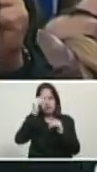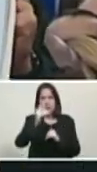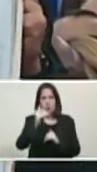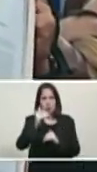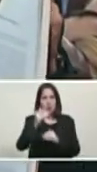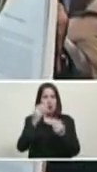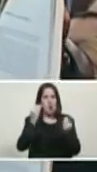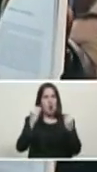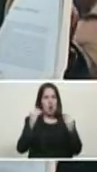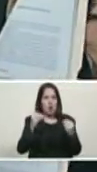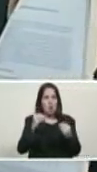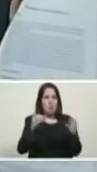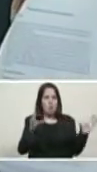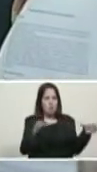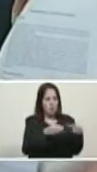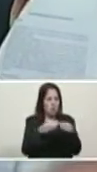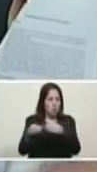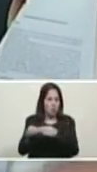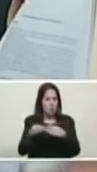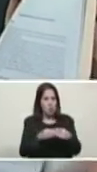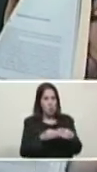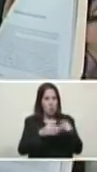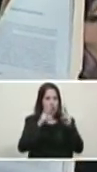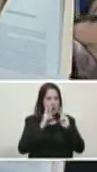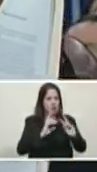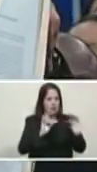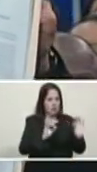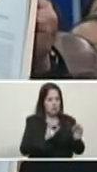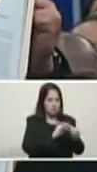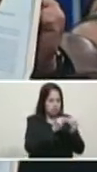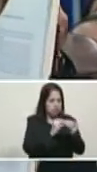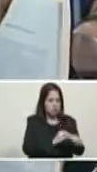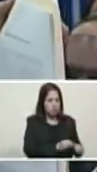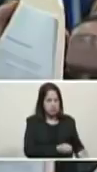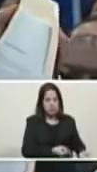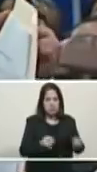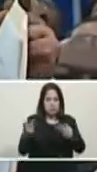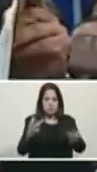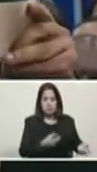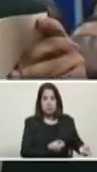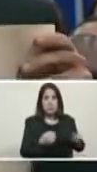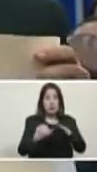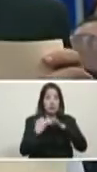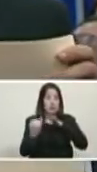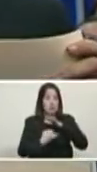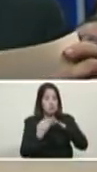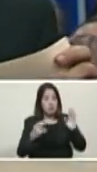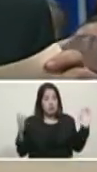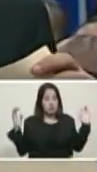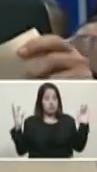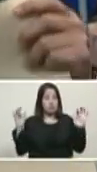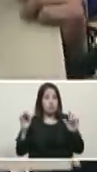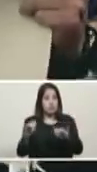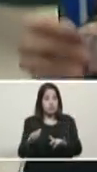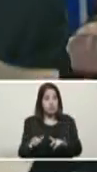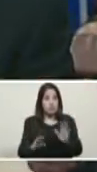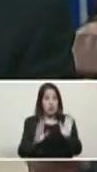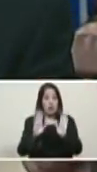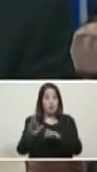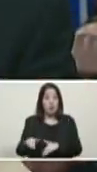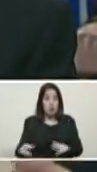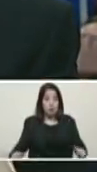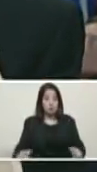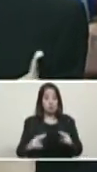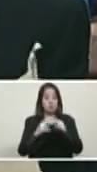las cuadrillas de los distintos organismos instituciones que se desplieguen por el territorio se encuentren